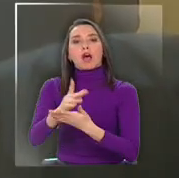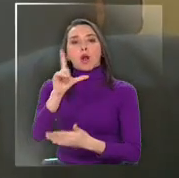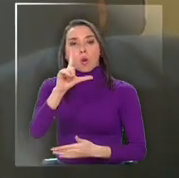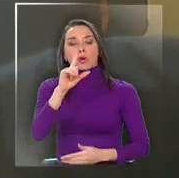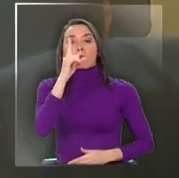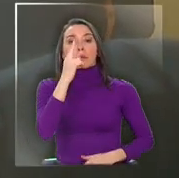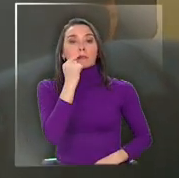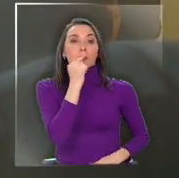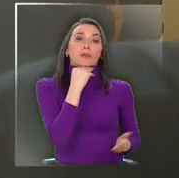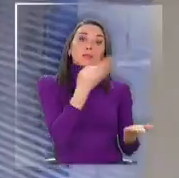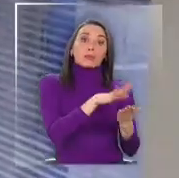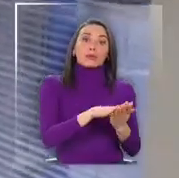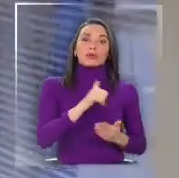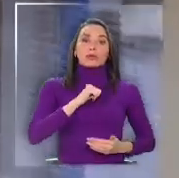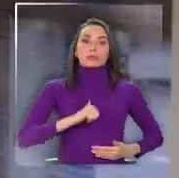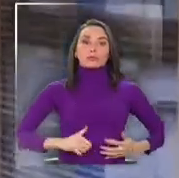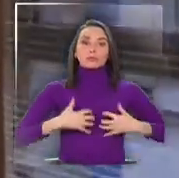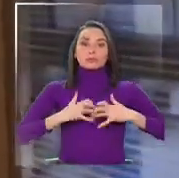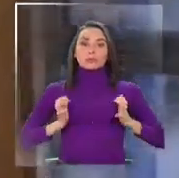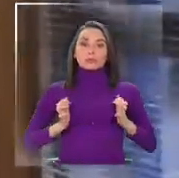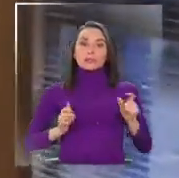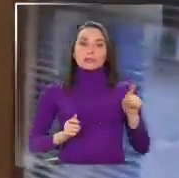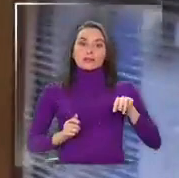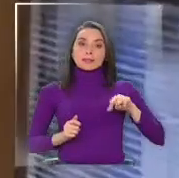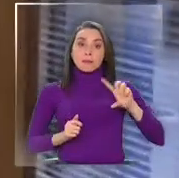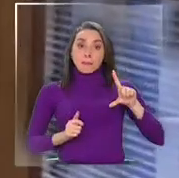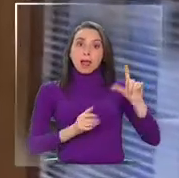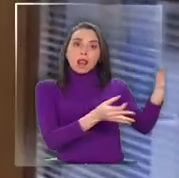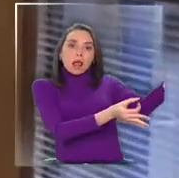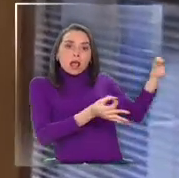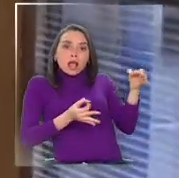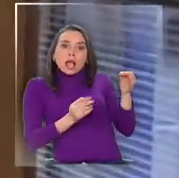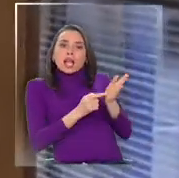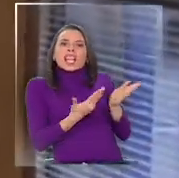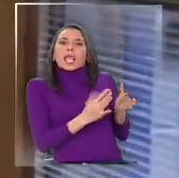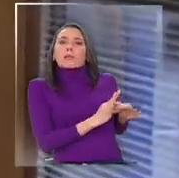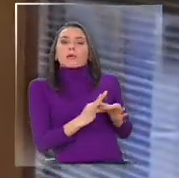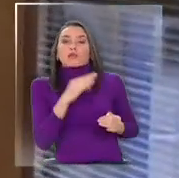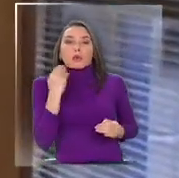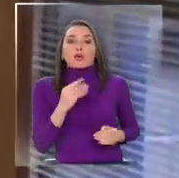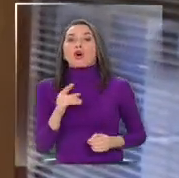entregue las reales causas de su muerte. De esa forma, imputarle el delito de homicidio.